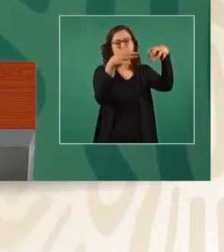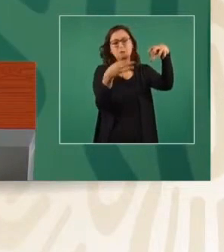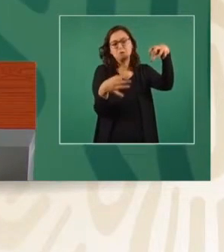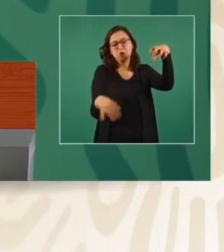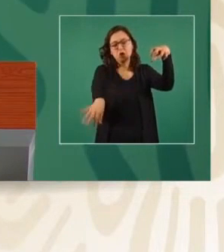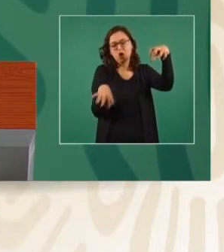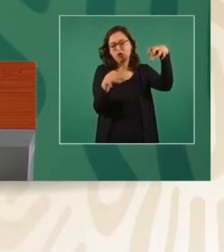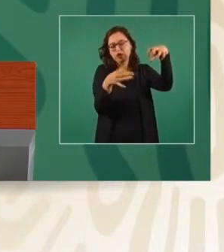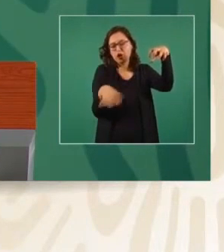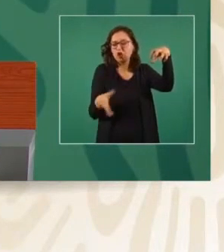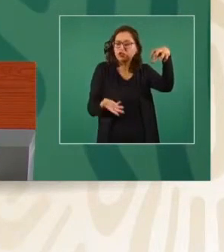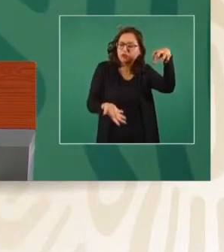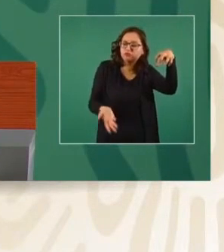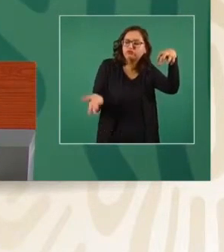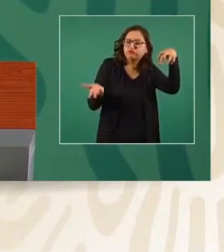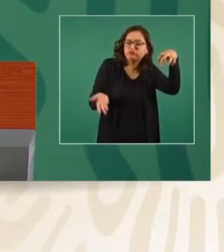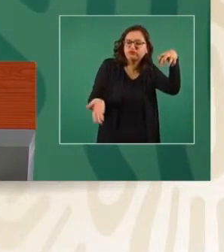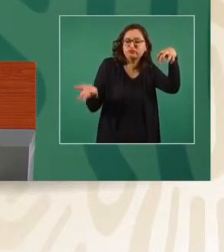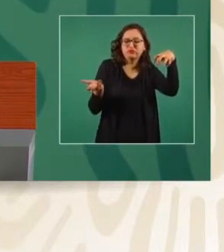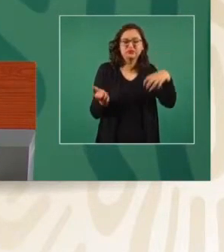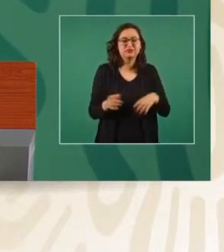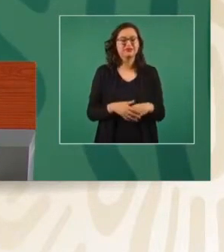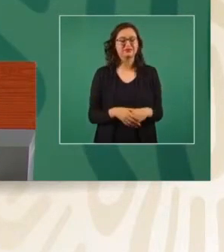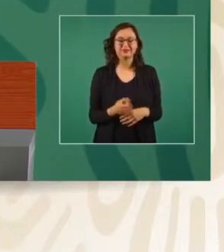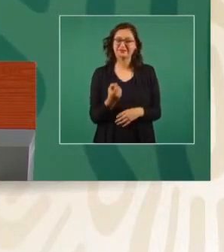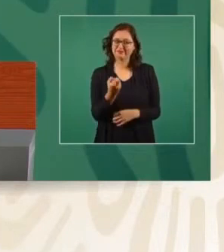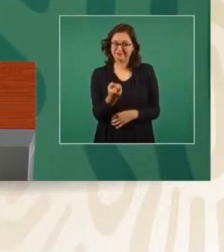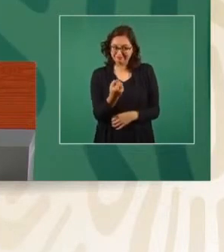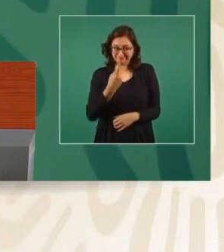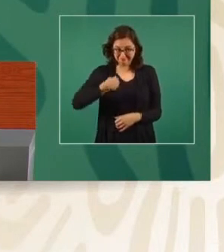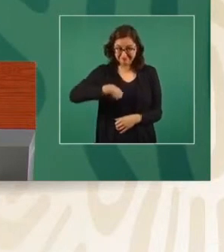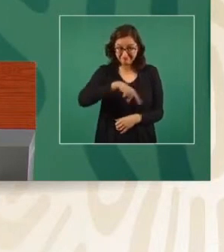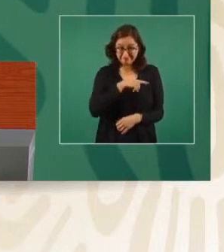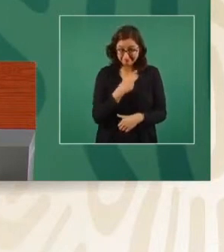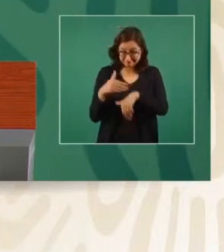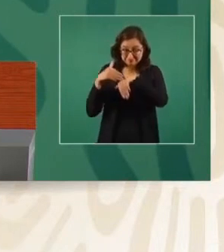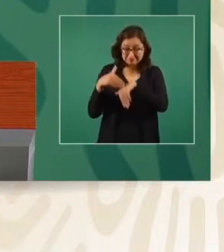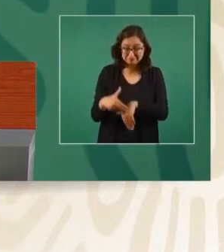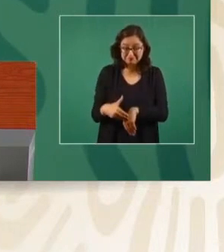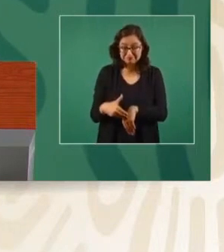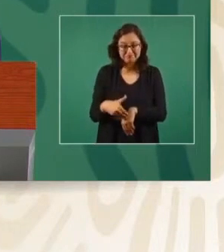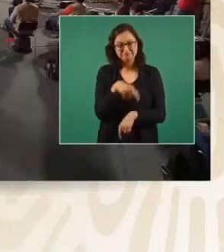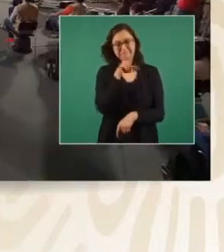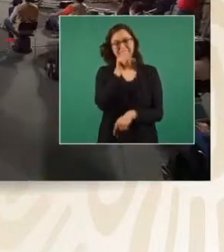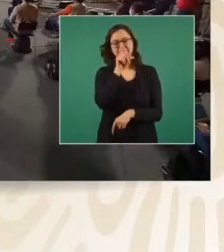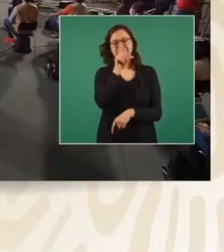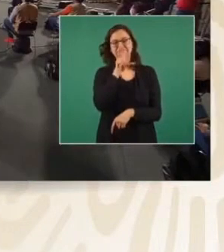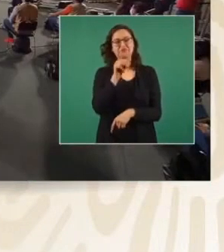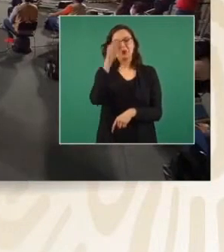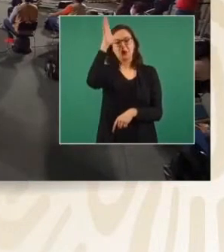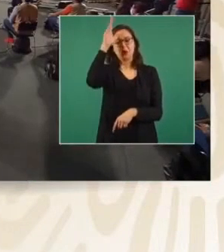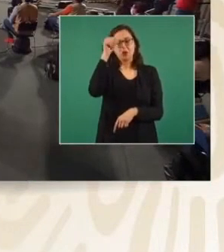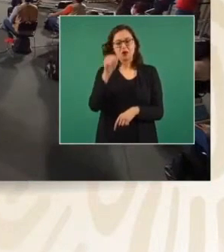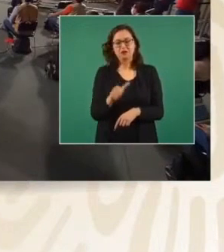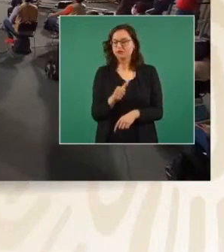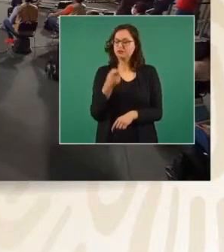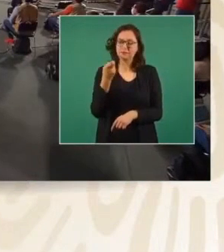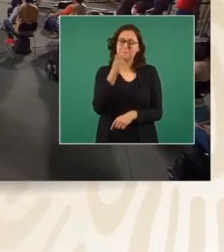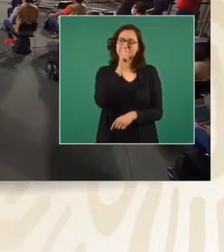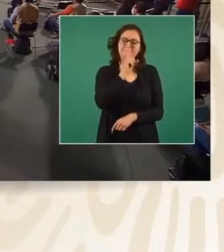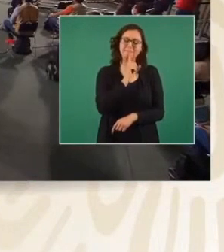Nosotros no seguimos esa política, no estamos de acuerdo con ese engaño,